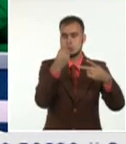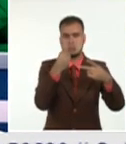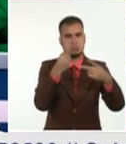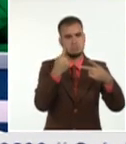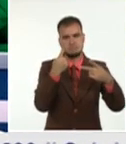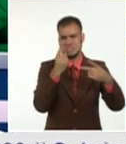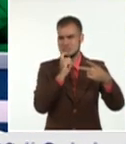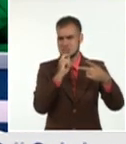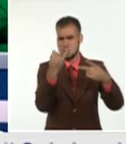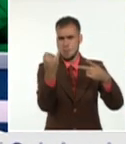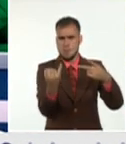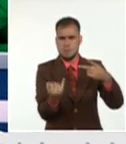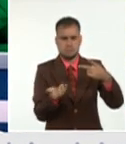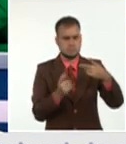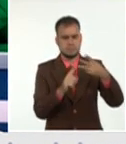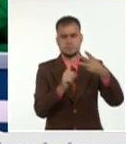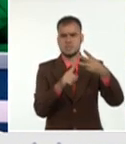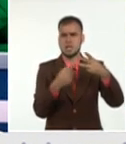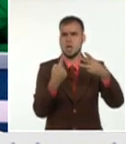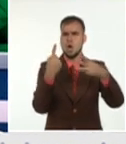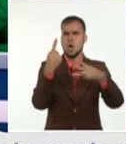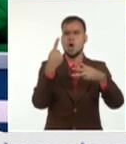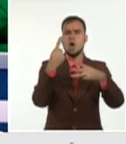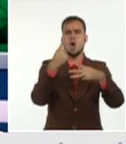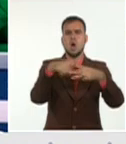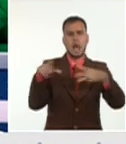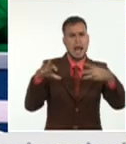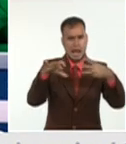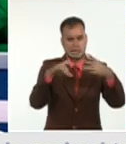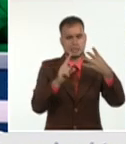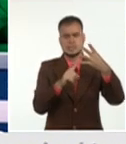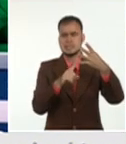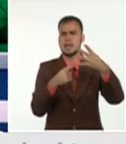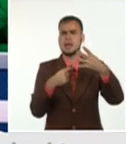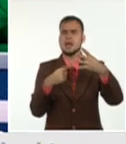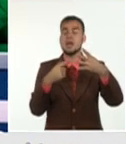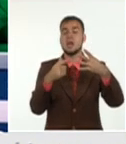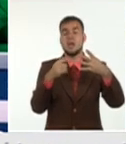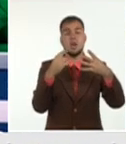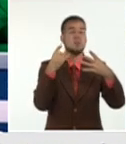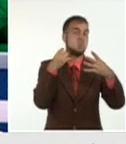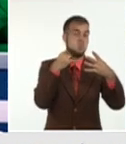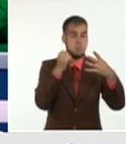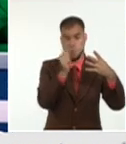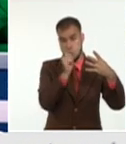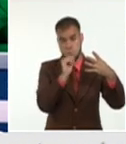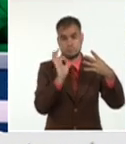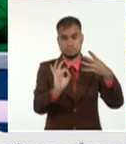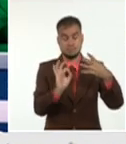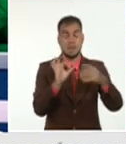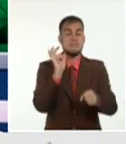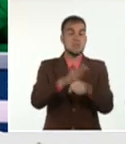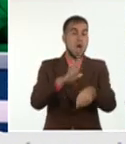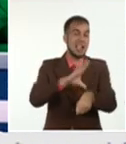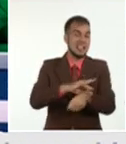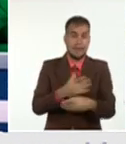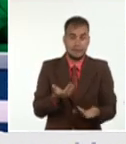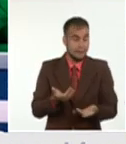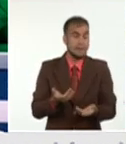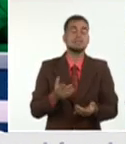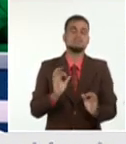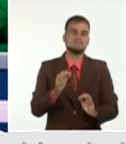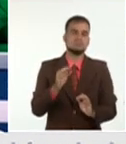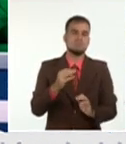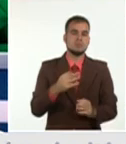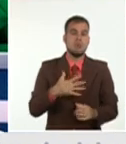y cierto grado de alcoholismo presentaba. Falta de aire y decaimiento inicialmente.